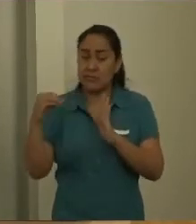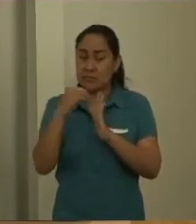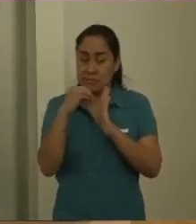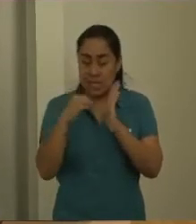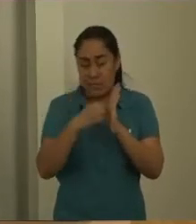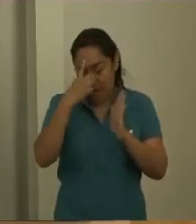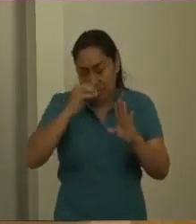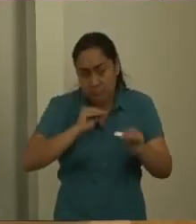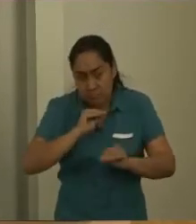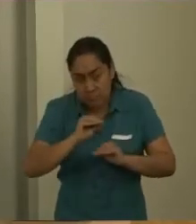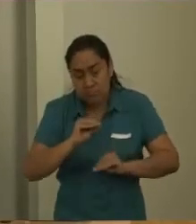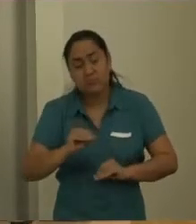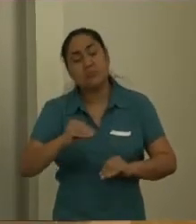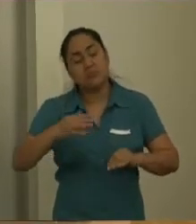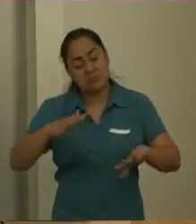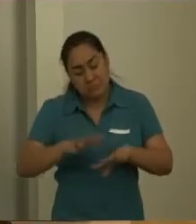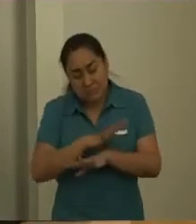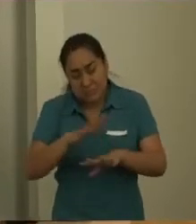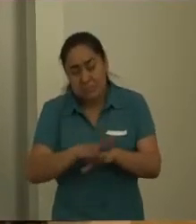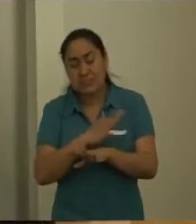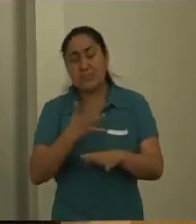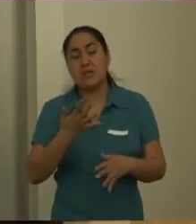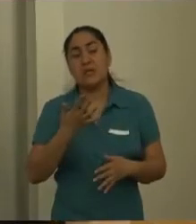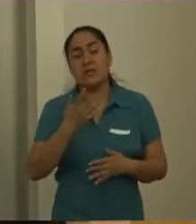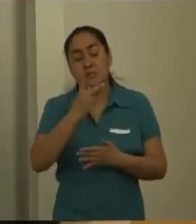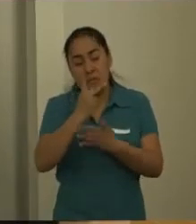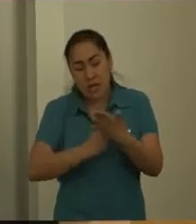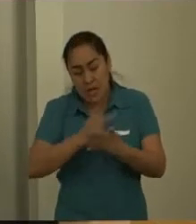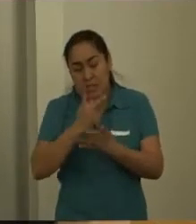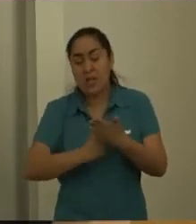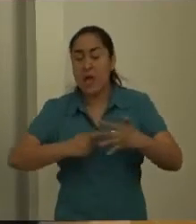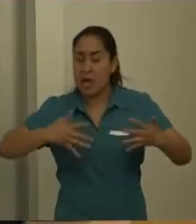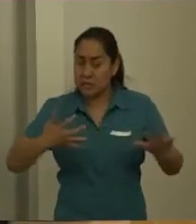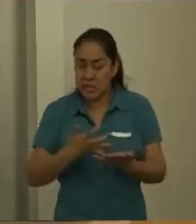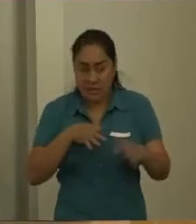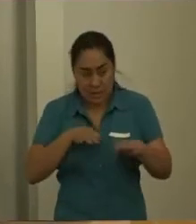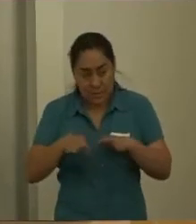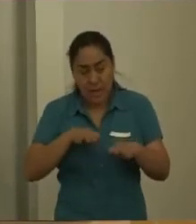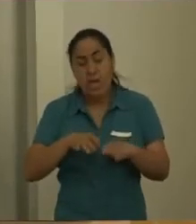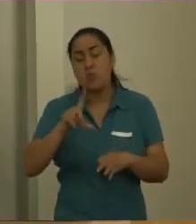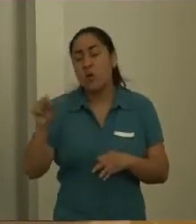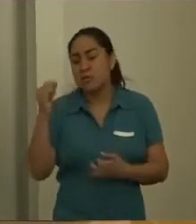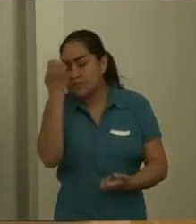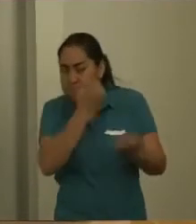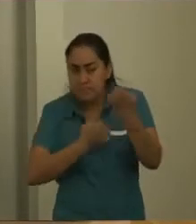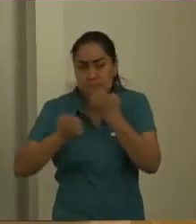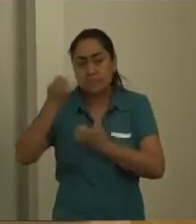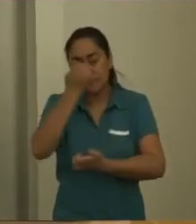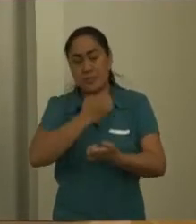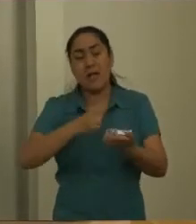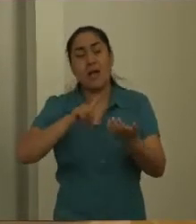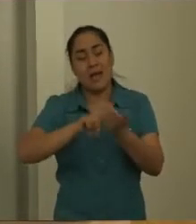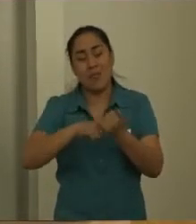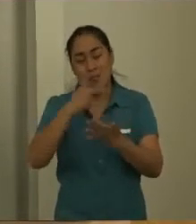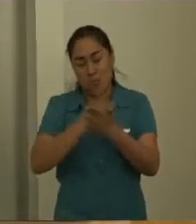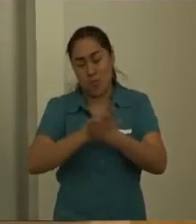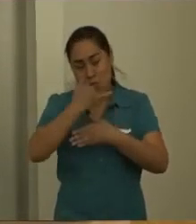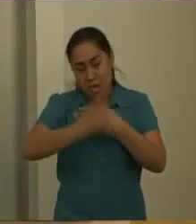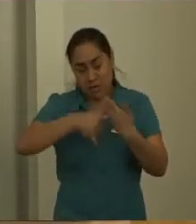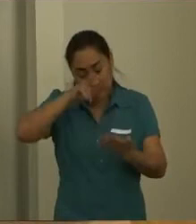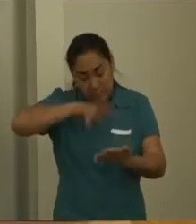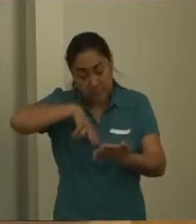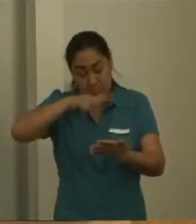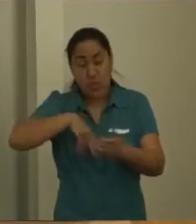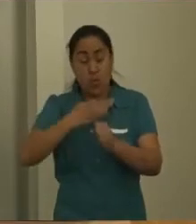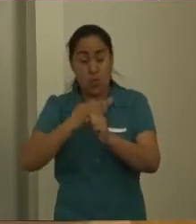diseño la conceptualización la planificación ejecución y evaluación de los proyectos este